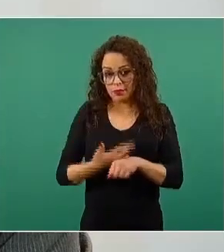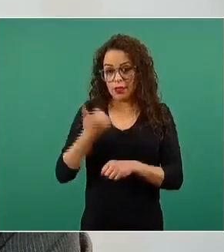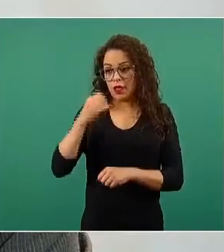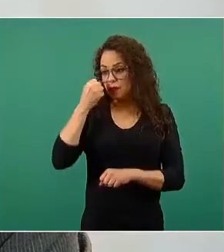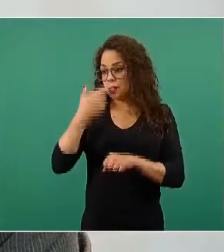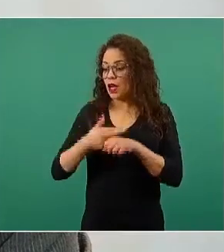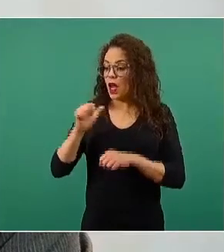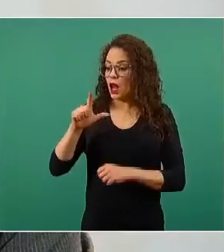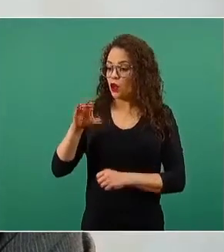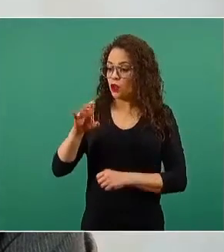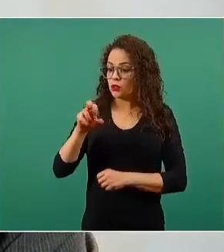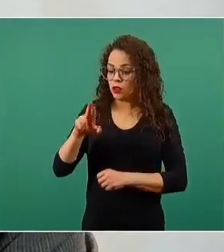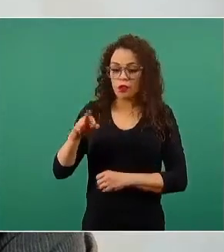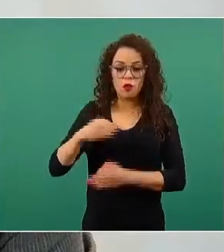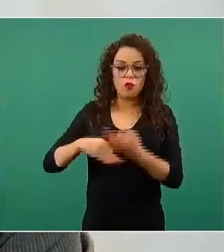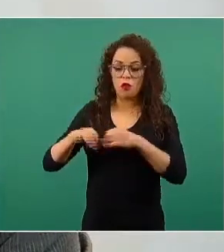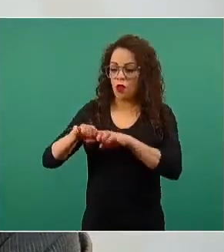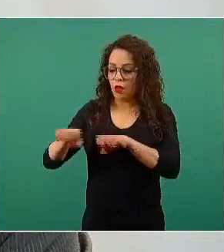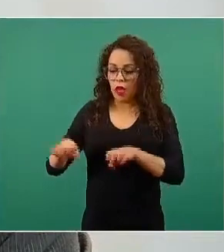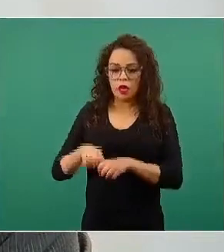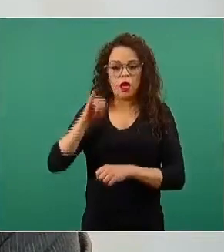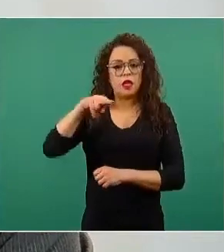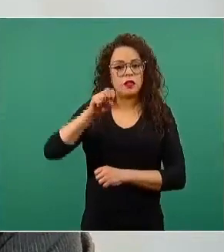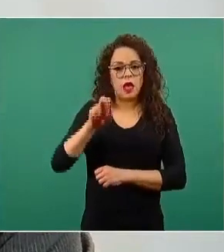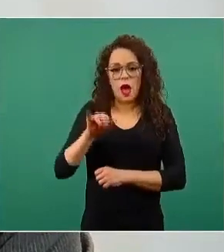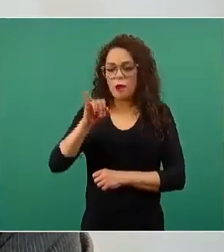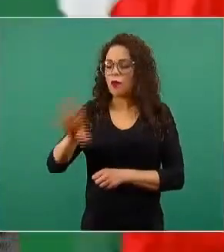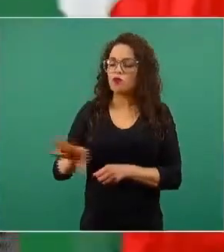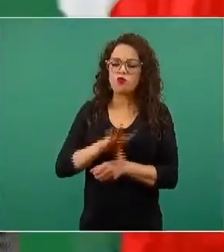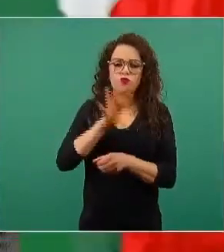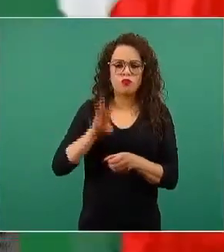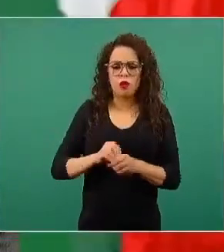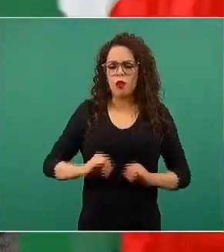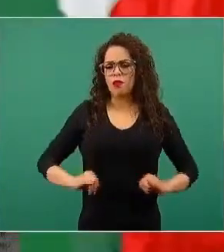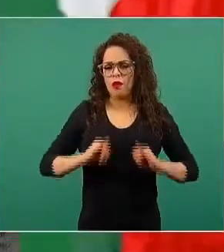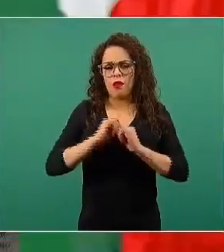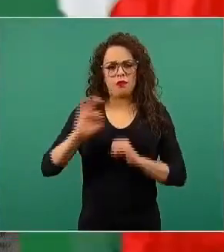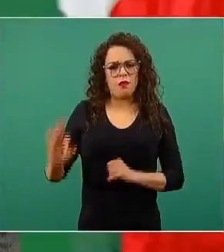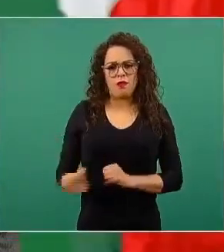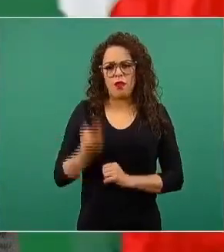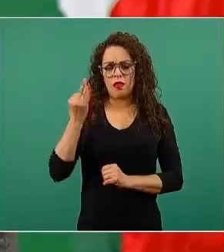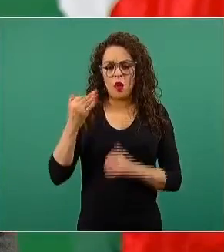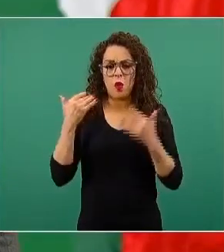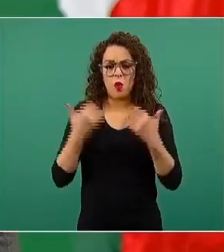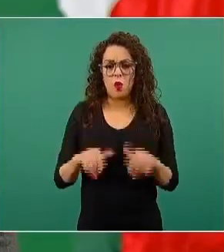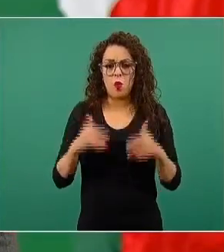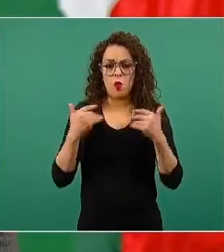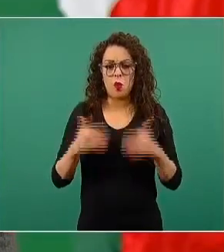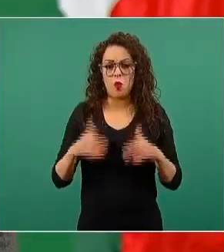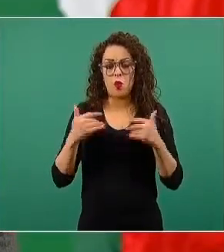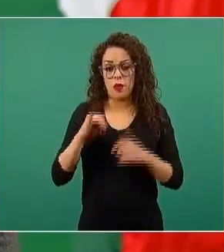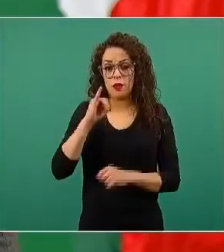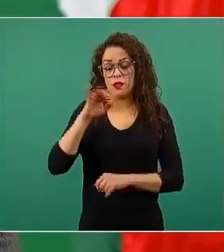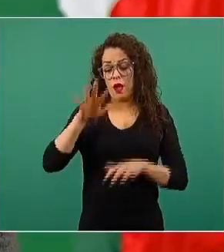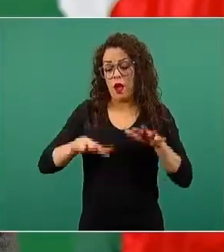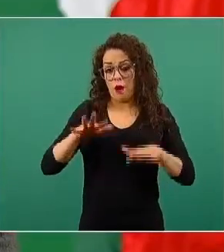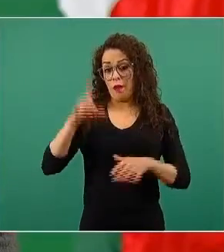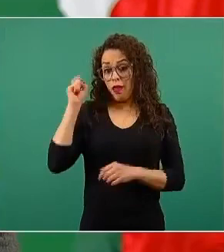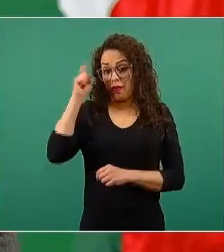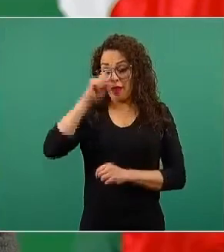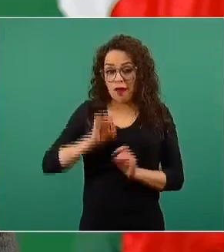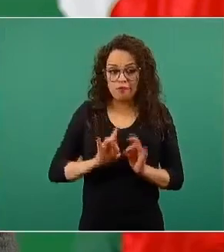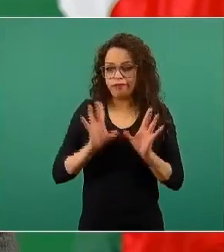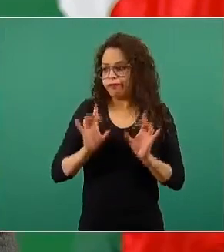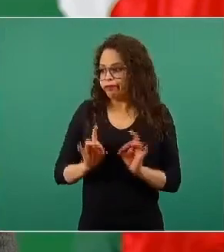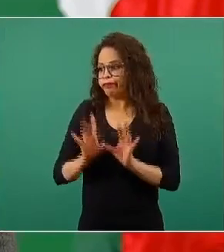todo el equipo. Ya mencionaba yo el INSABI también y todas las dependencias federales. Ha habido momentos difíciles, sin duda, ha habido